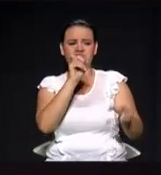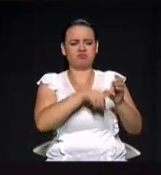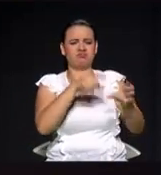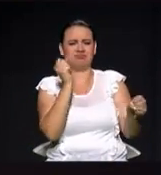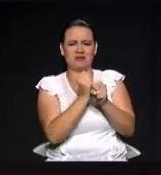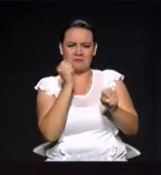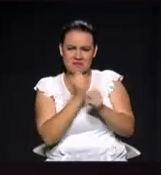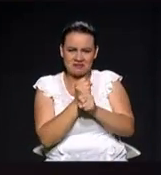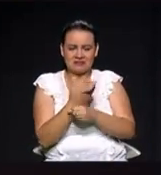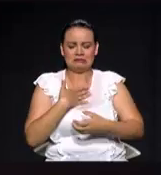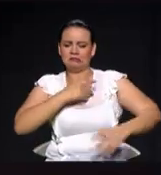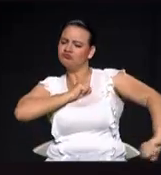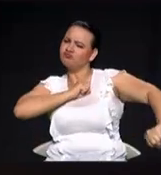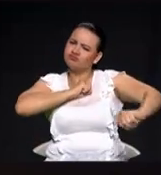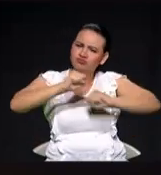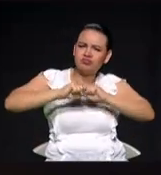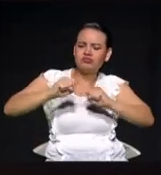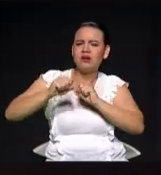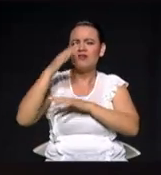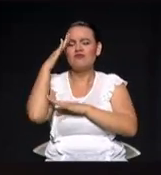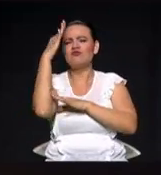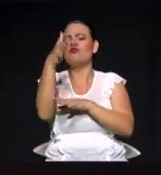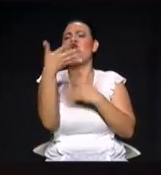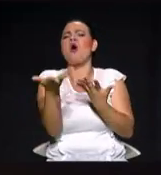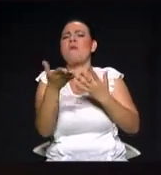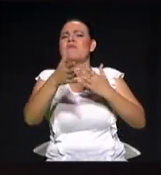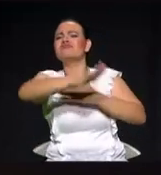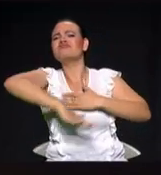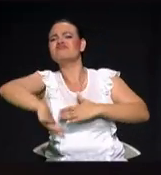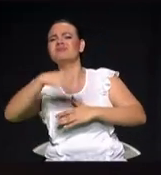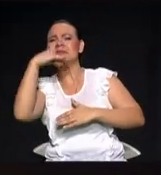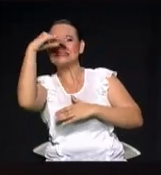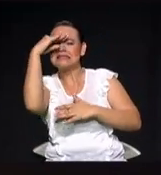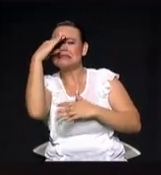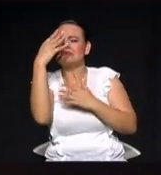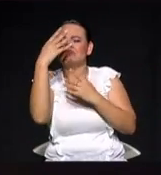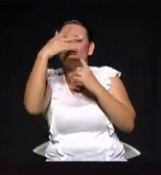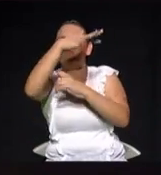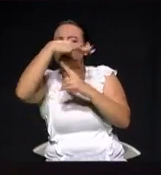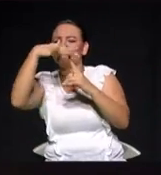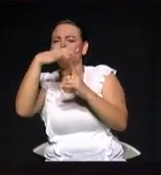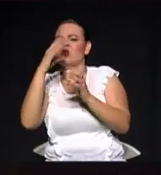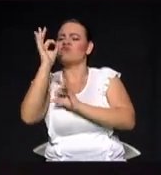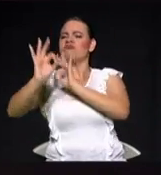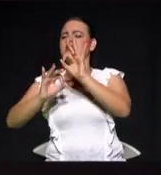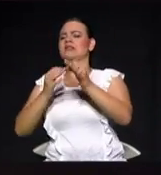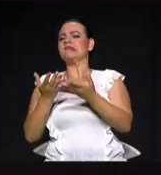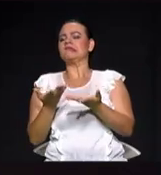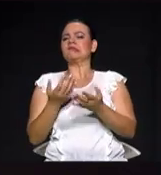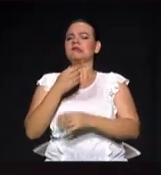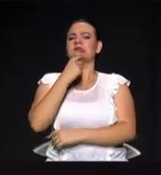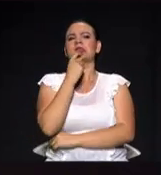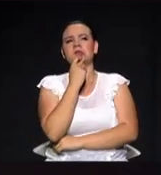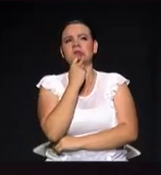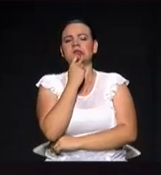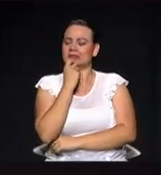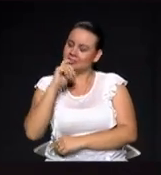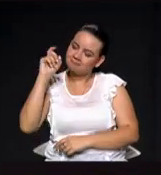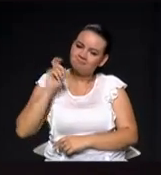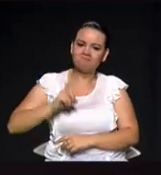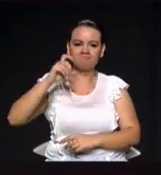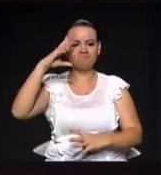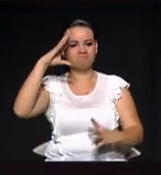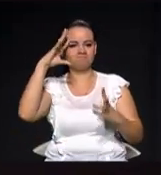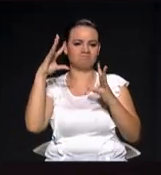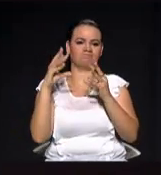trabajar en planes hacia futuro medellín bio 2030 creo que debemos hacer un pacto para prepararnos